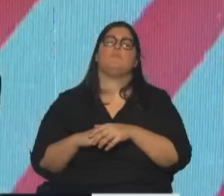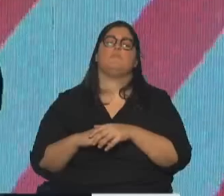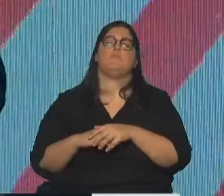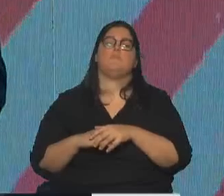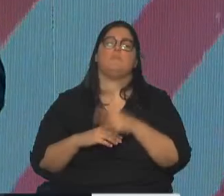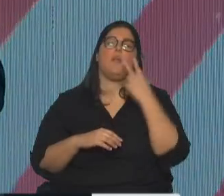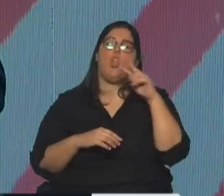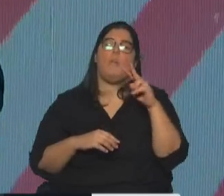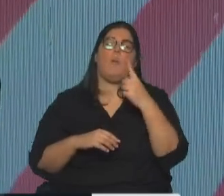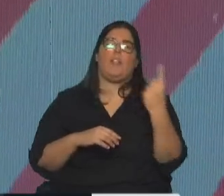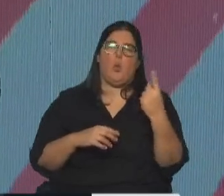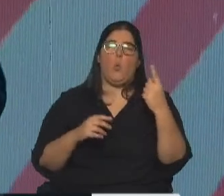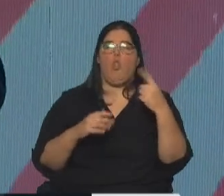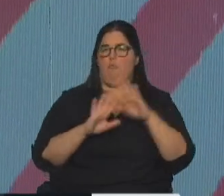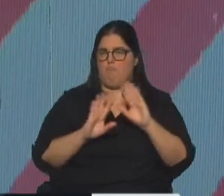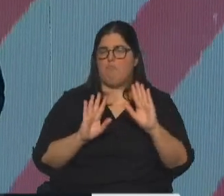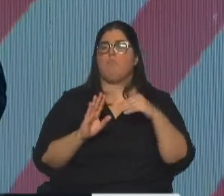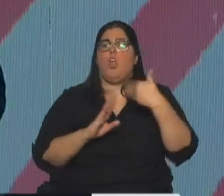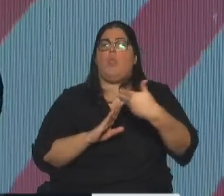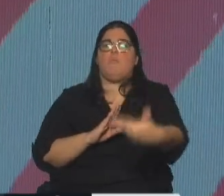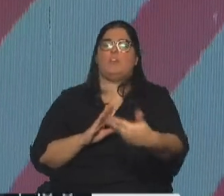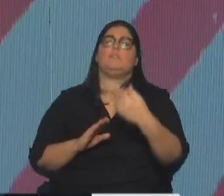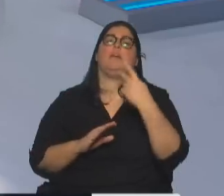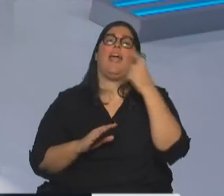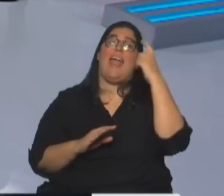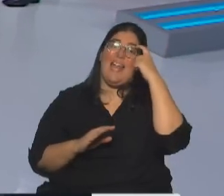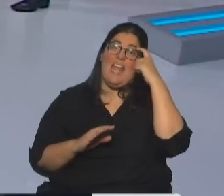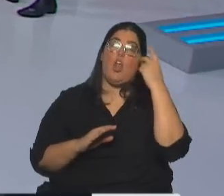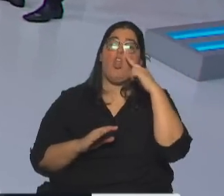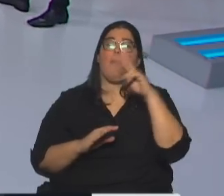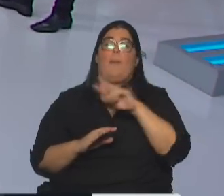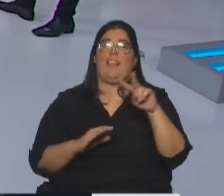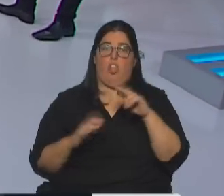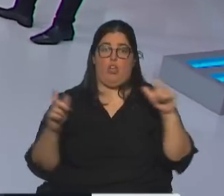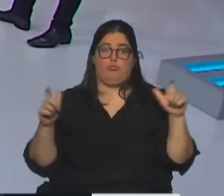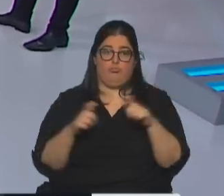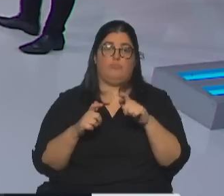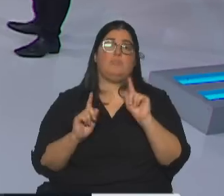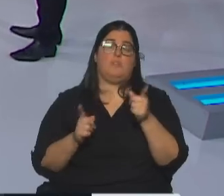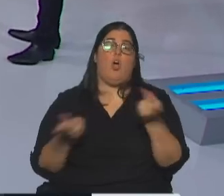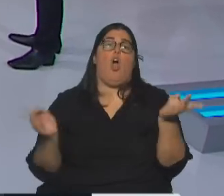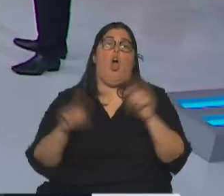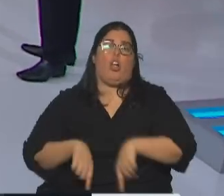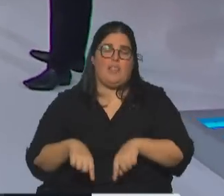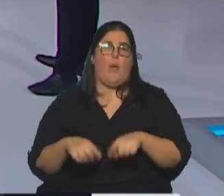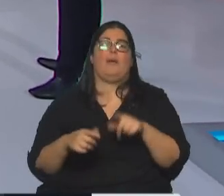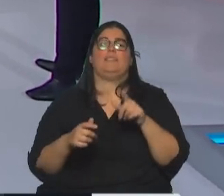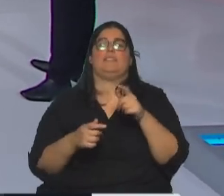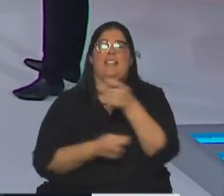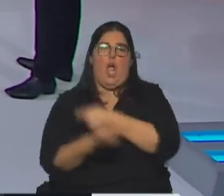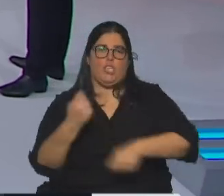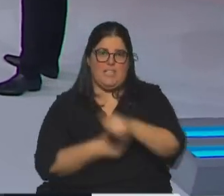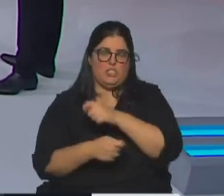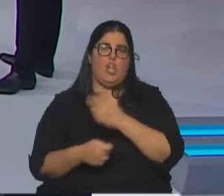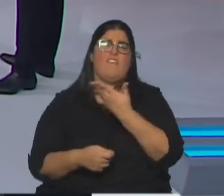Viena-Austria 2021. Enero de 2022, también en Viena, en Austria, se reanuda la ronda de negociaciones. Febrero